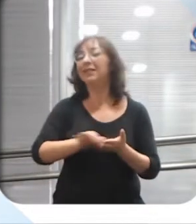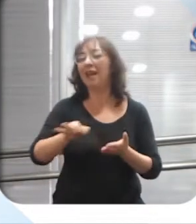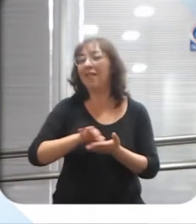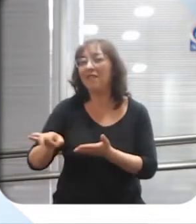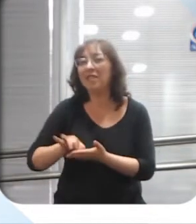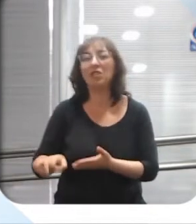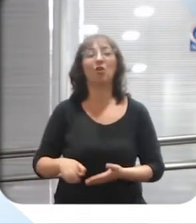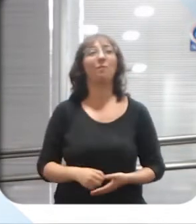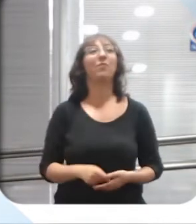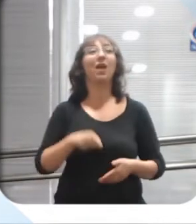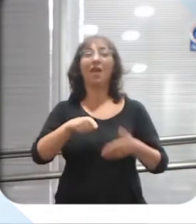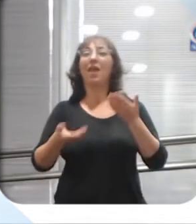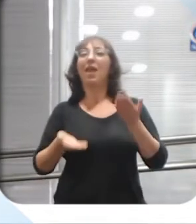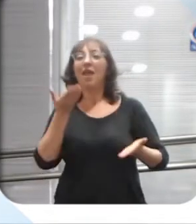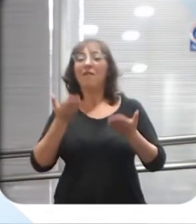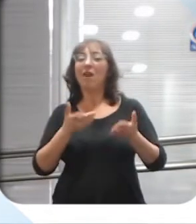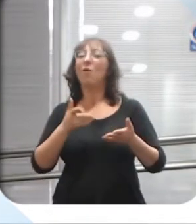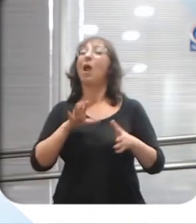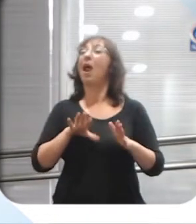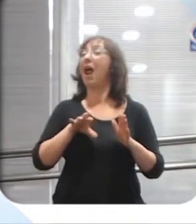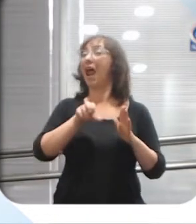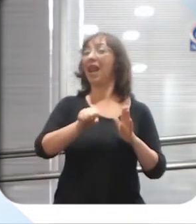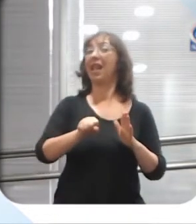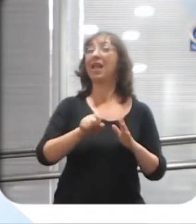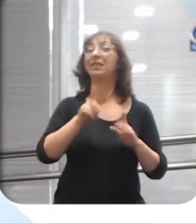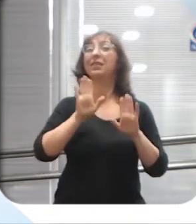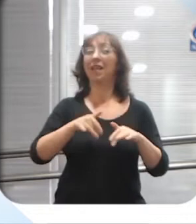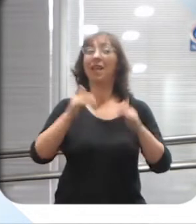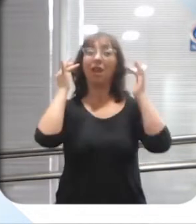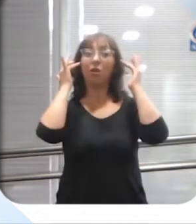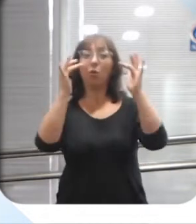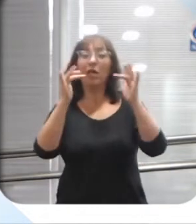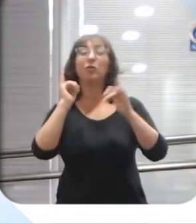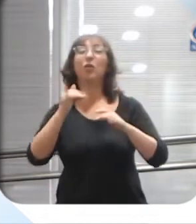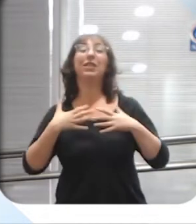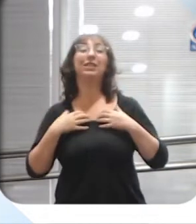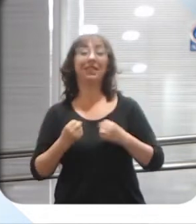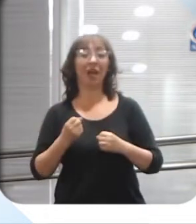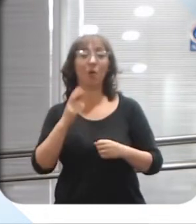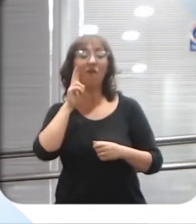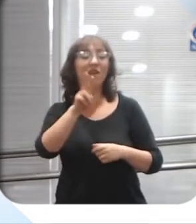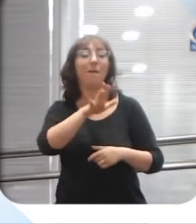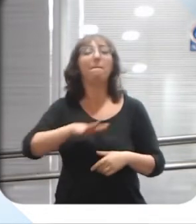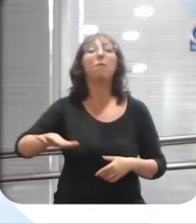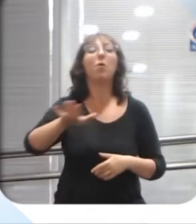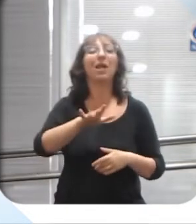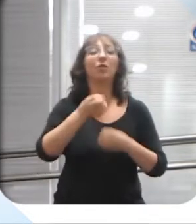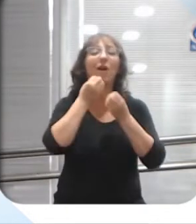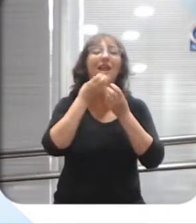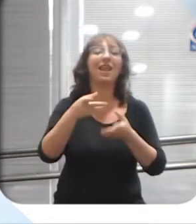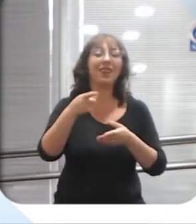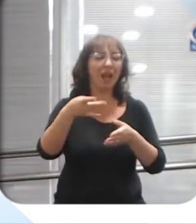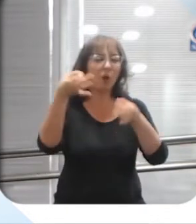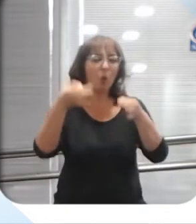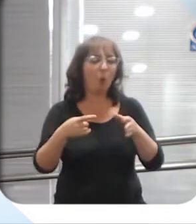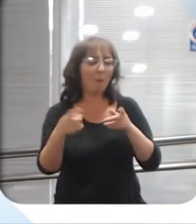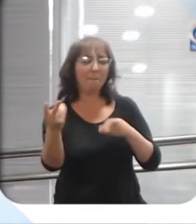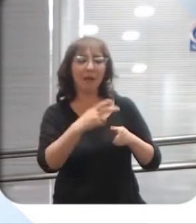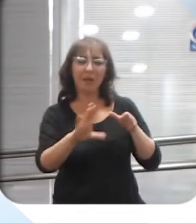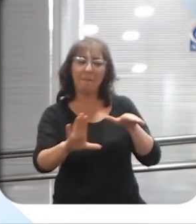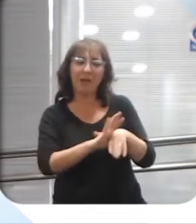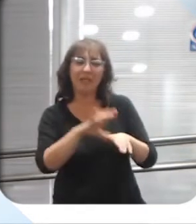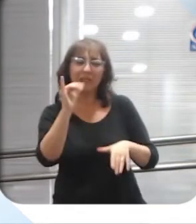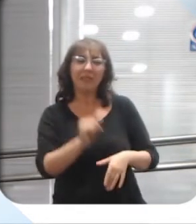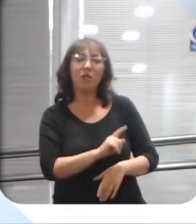servicios y se va evaluando el alcance que tiene la población tanto en educación como en salud. Por eso es una herramienta que creemos que es muy importante, que